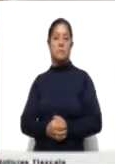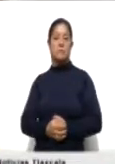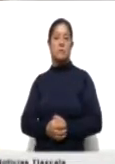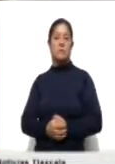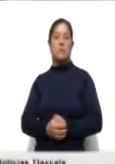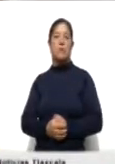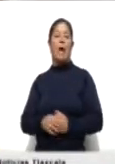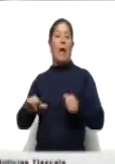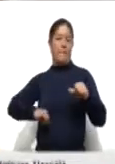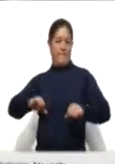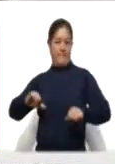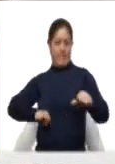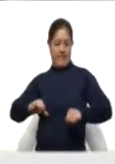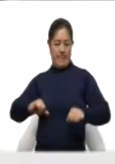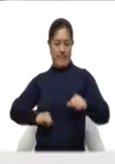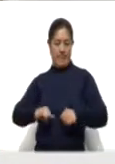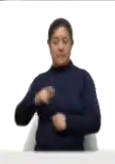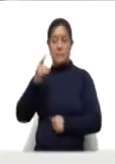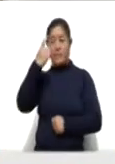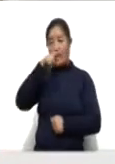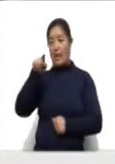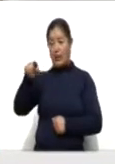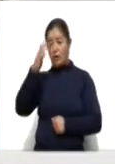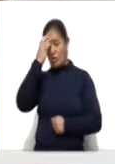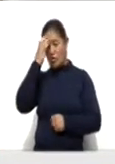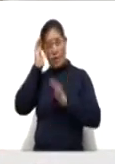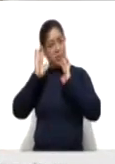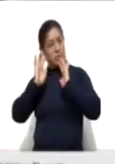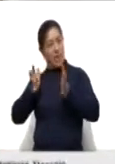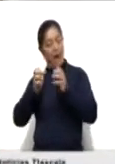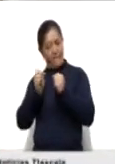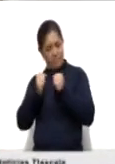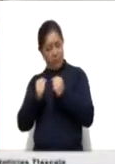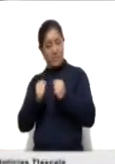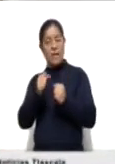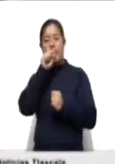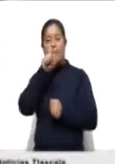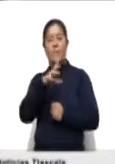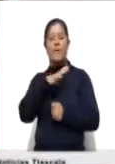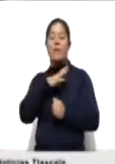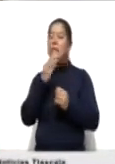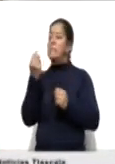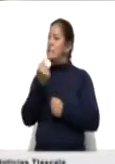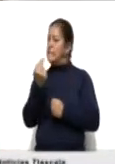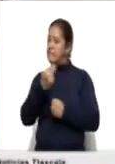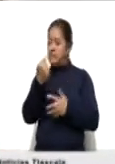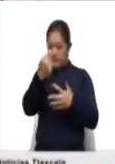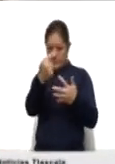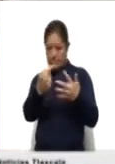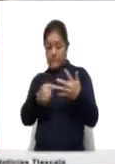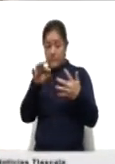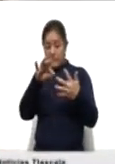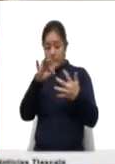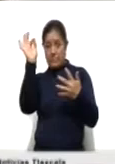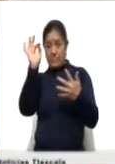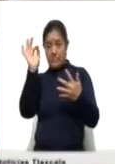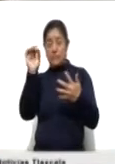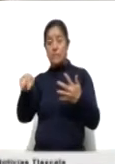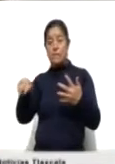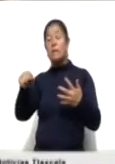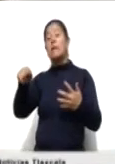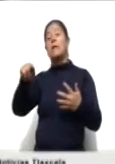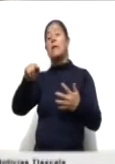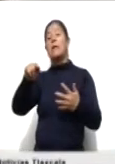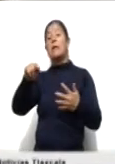puedan ir con este conocimiento reforzado. Aparte de ello, es un requisito de parte de la Federación Mexicana de